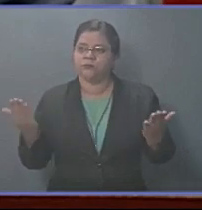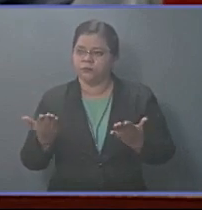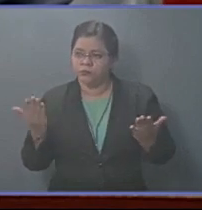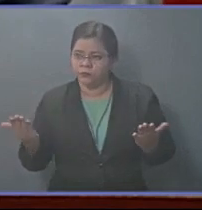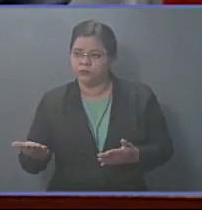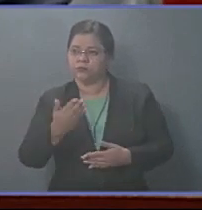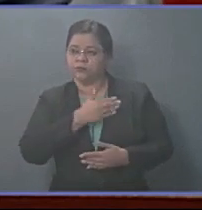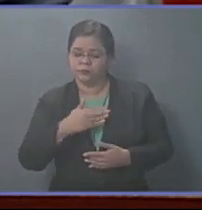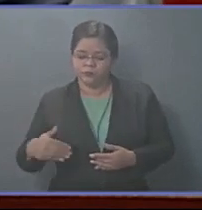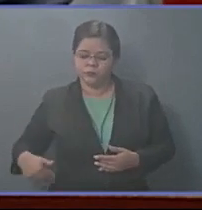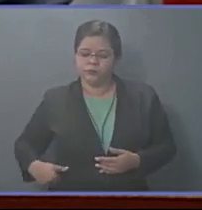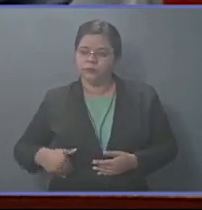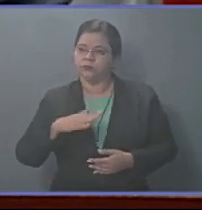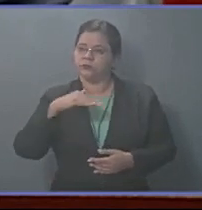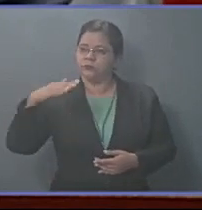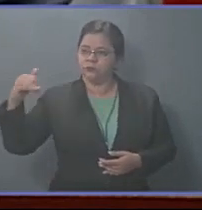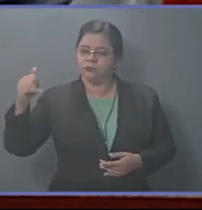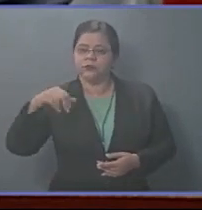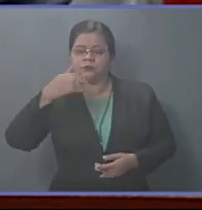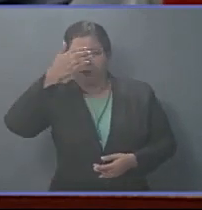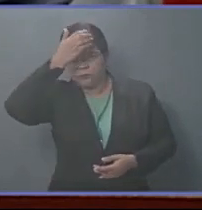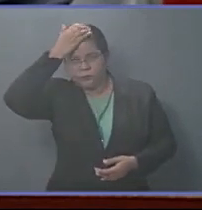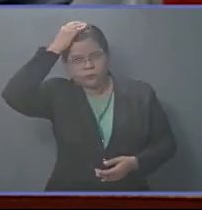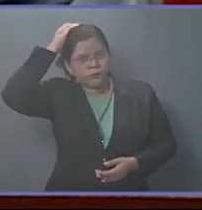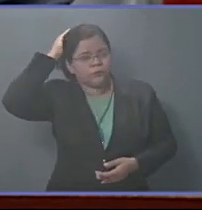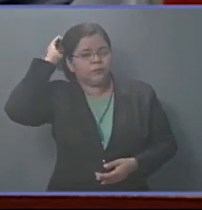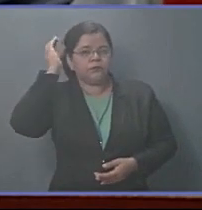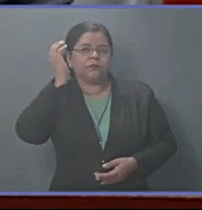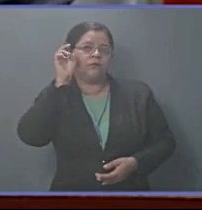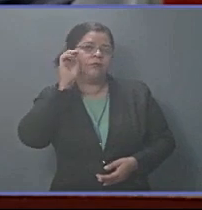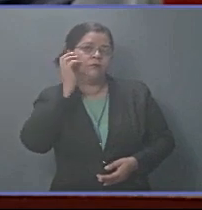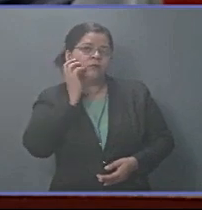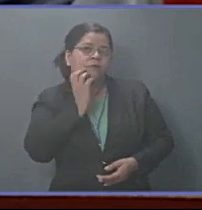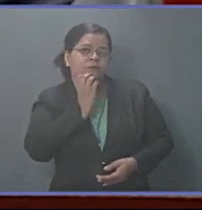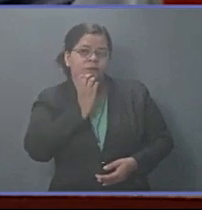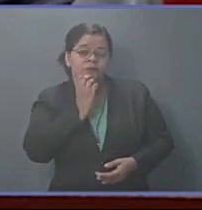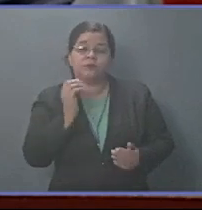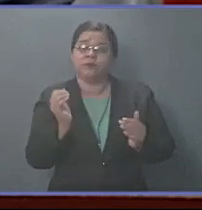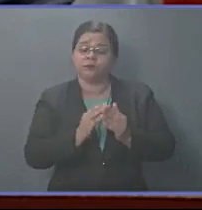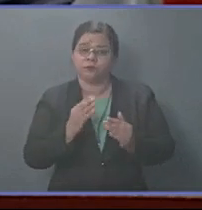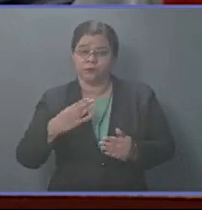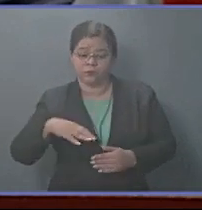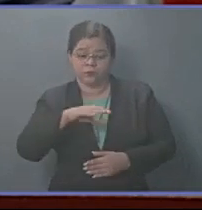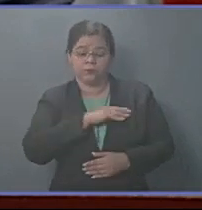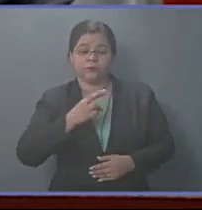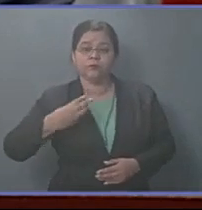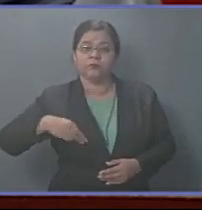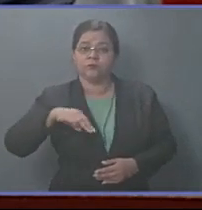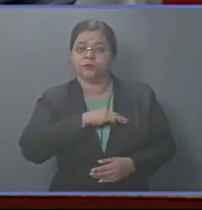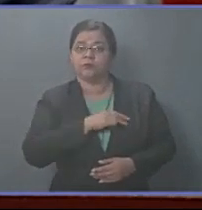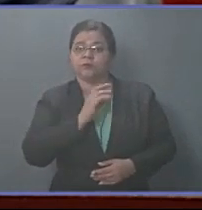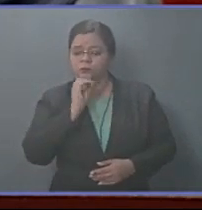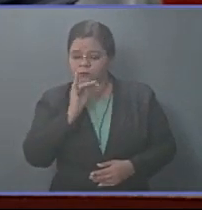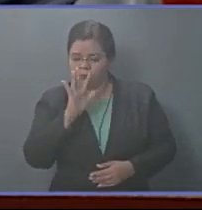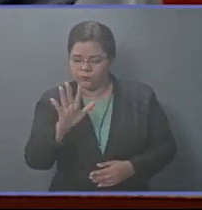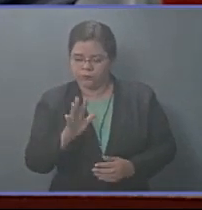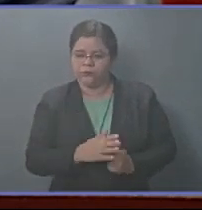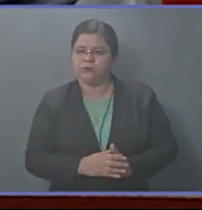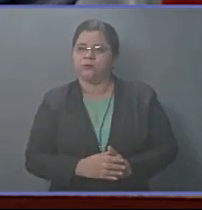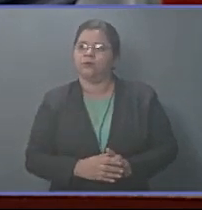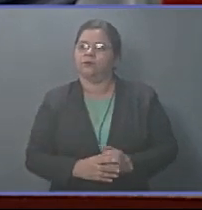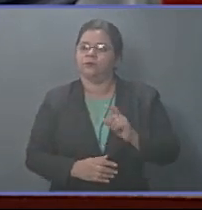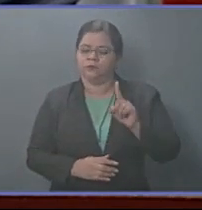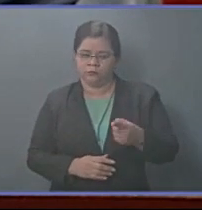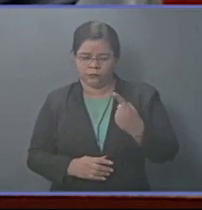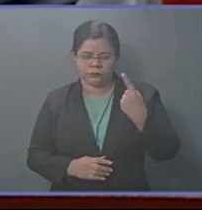presidente de la republica nadie armando bucle ortéz y el consejo de ministros- expresa una